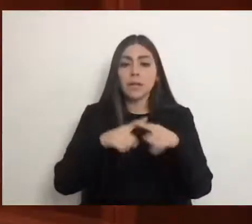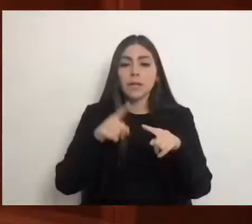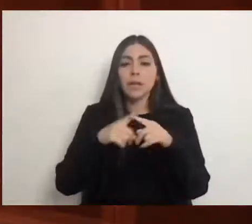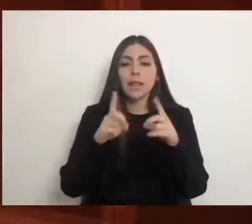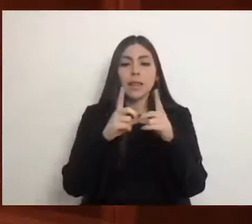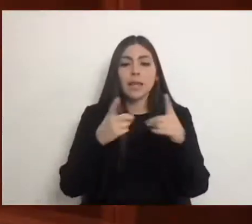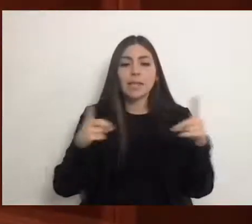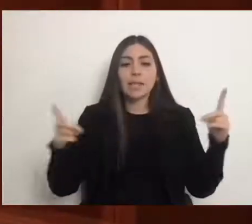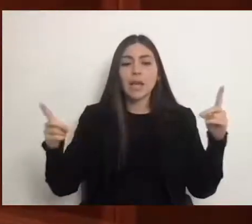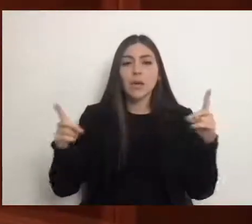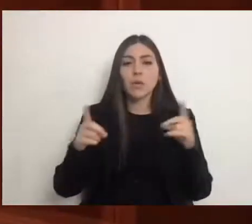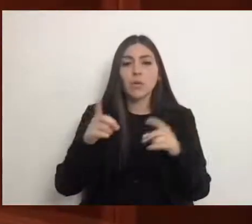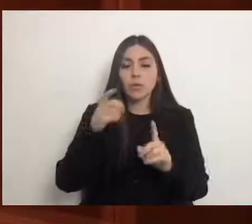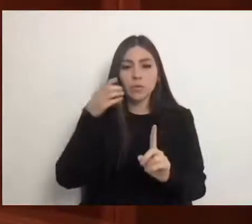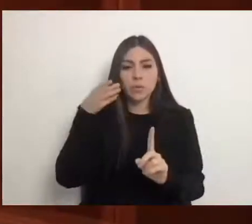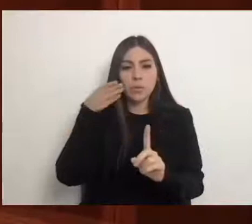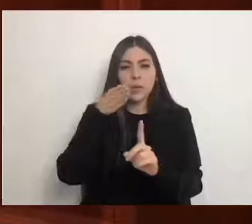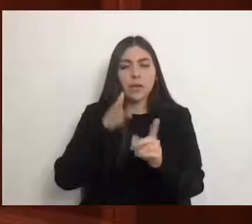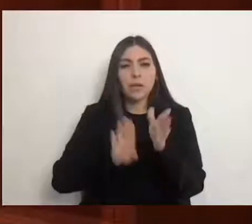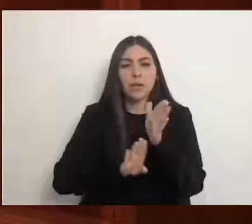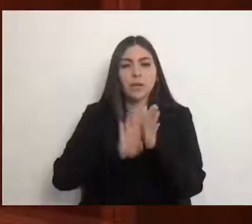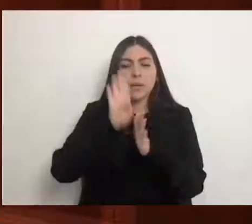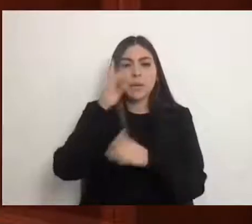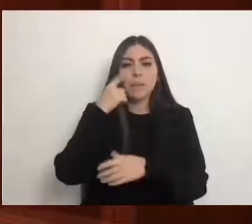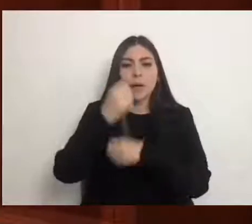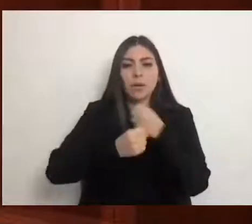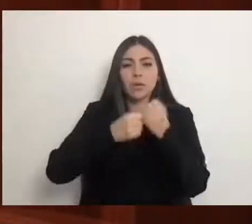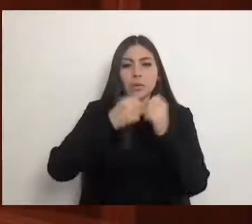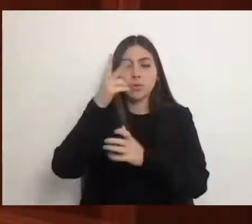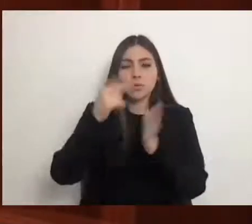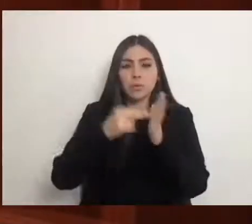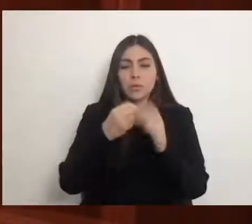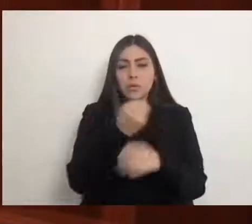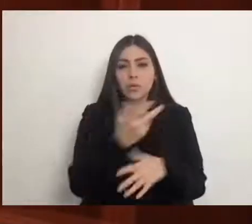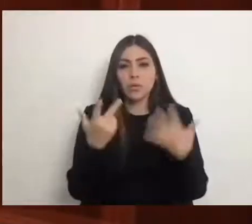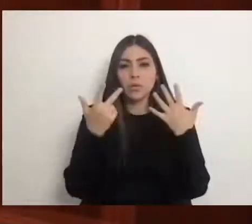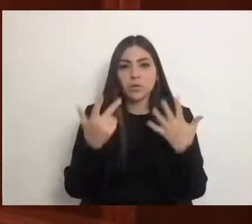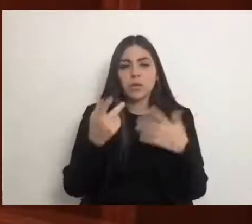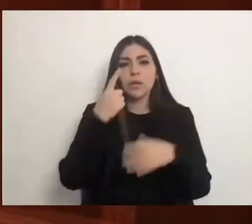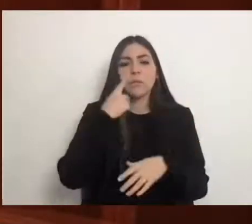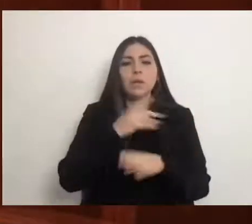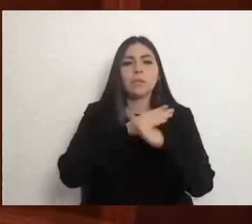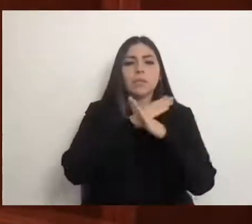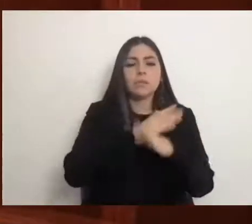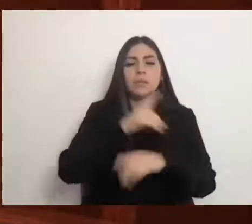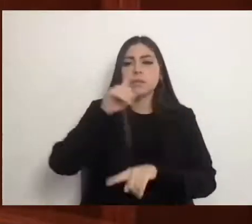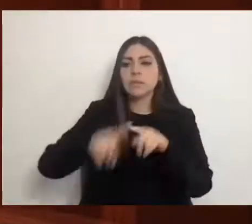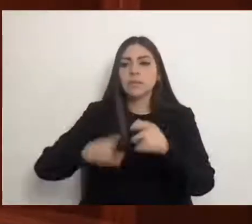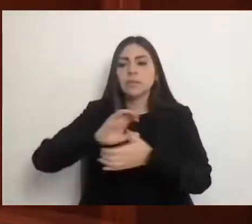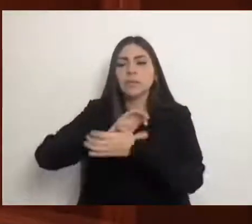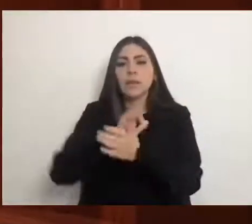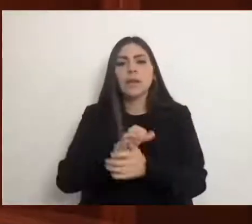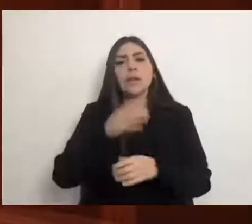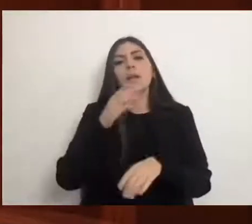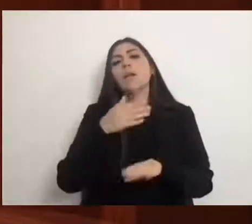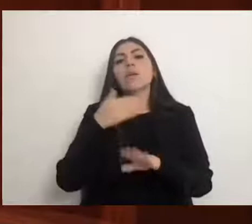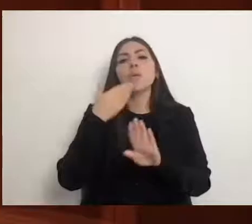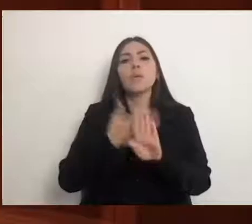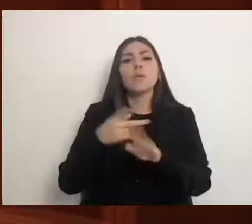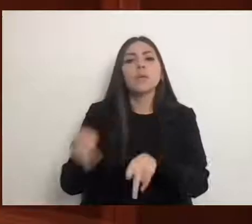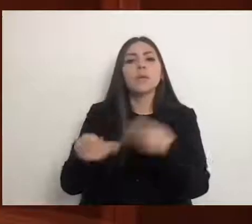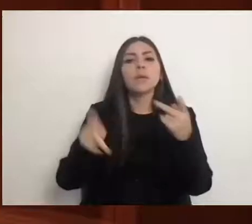Milenio 2000, Protocolo para prevenir, reprimir y sancionar la trata de personas, especialmente mujeres y